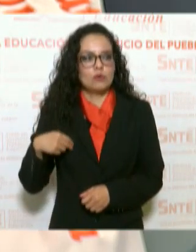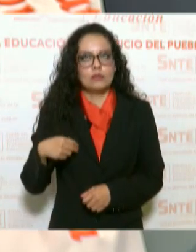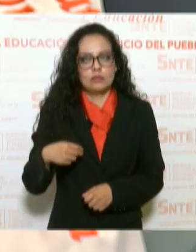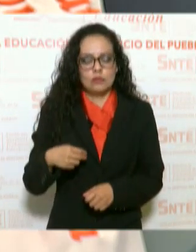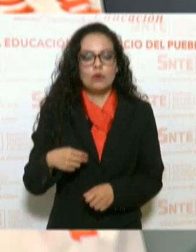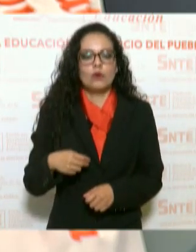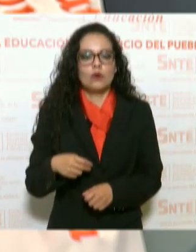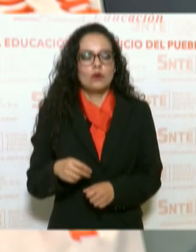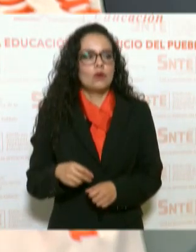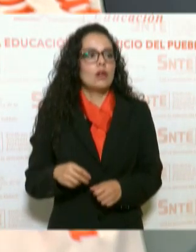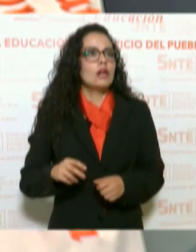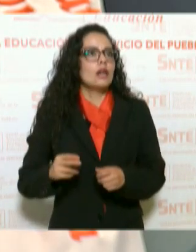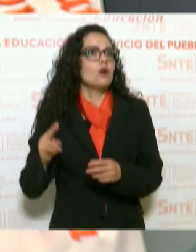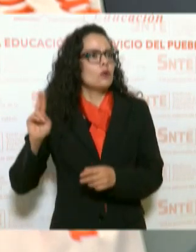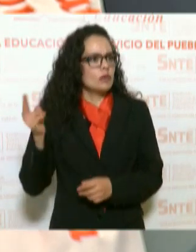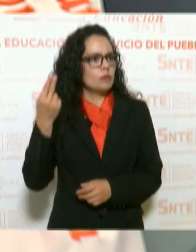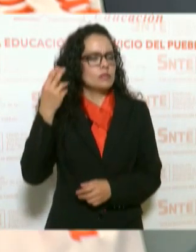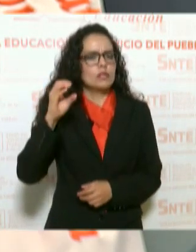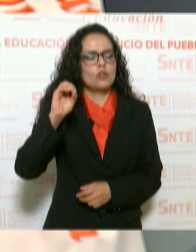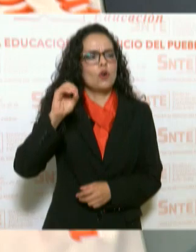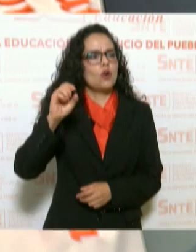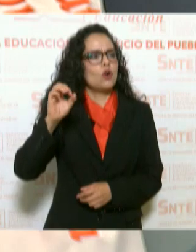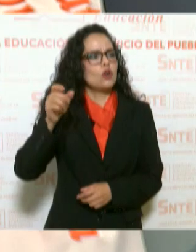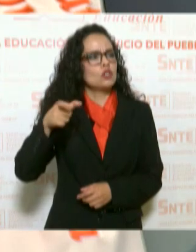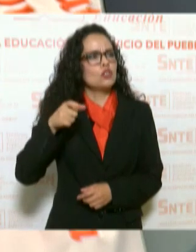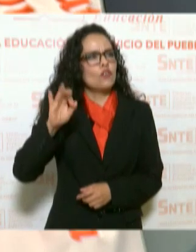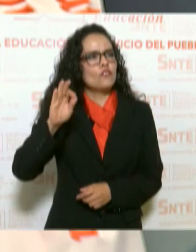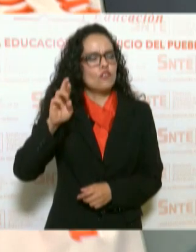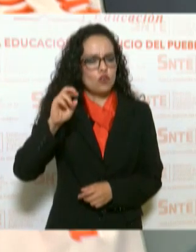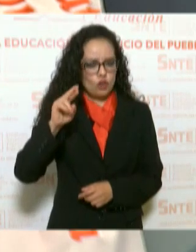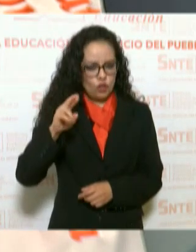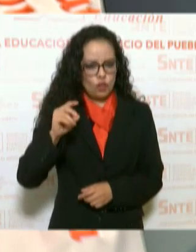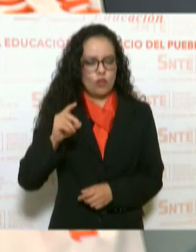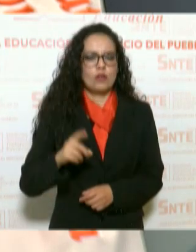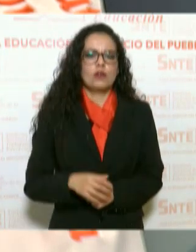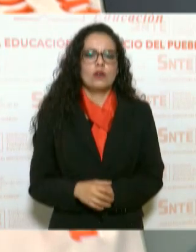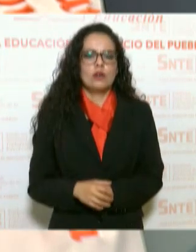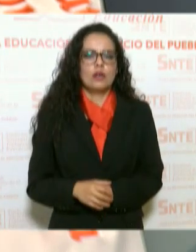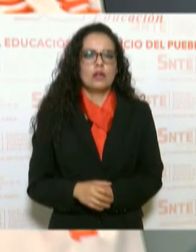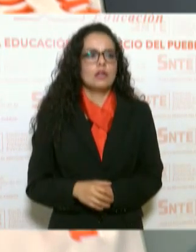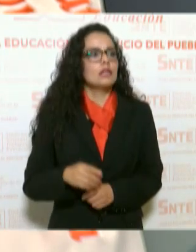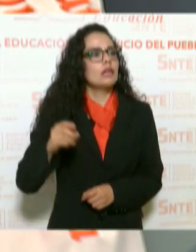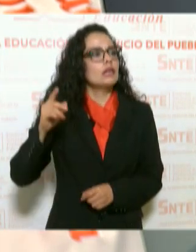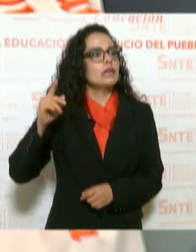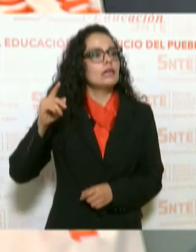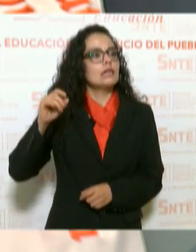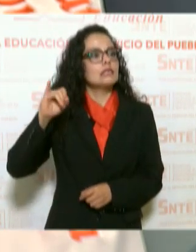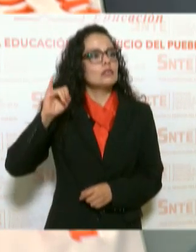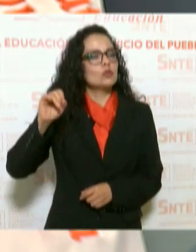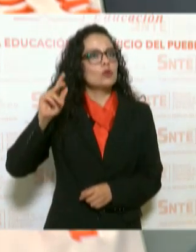Oxford, nuestro amigo el doctor Arturo Reyes, director del Instituto Politécnico Nacional.